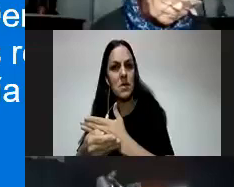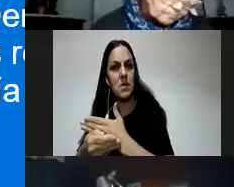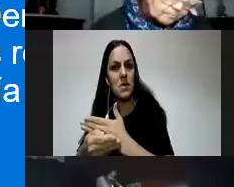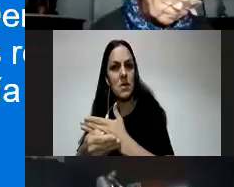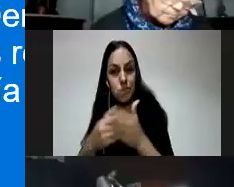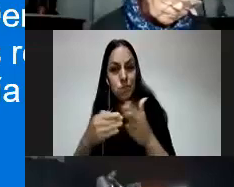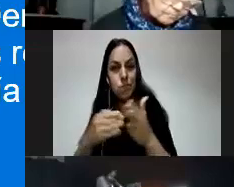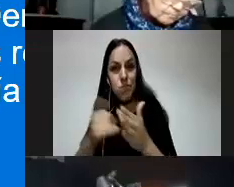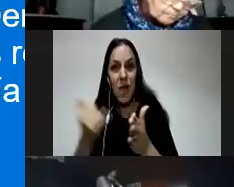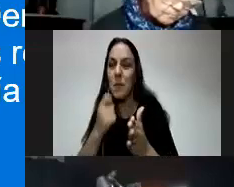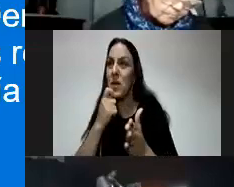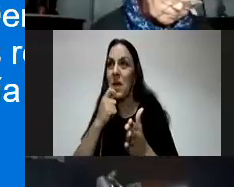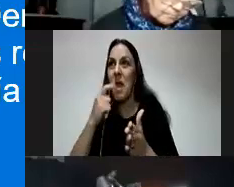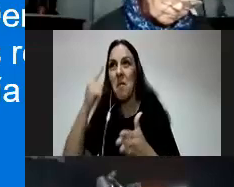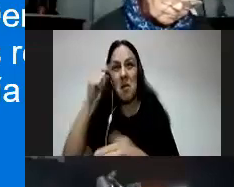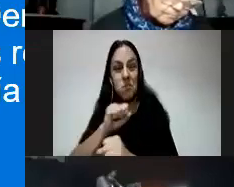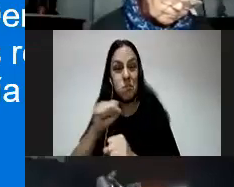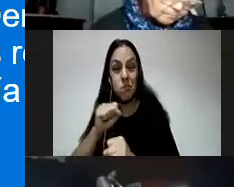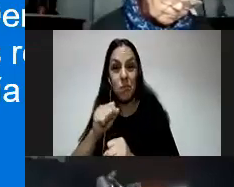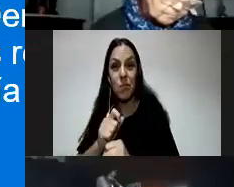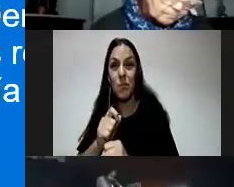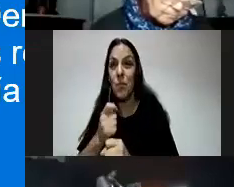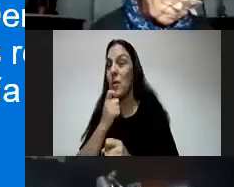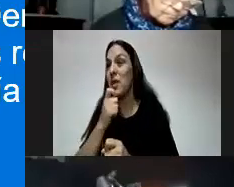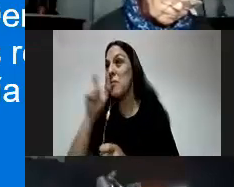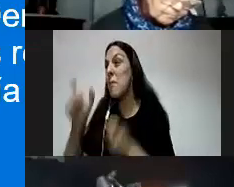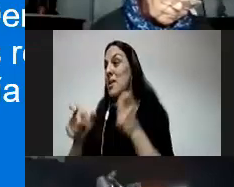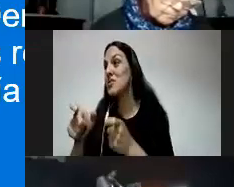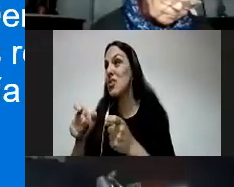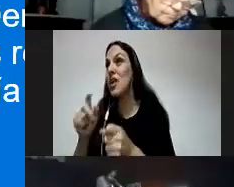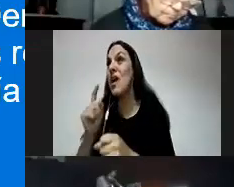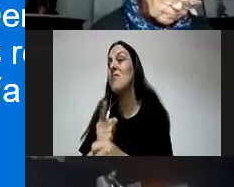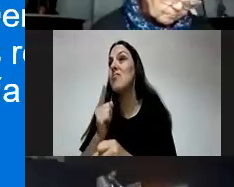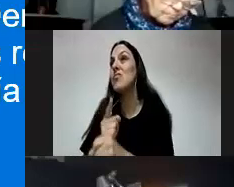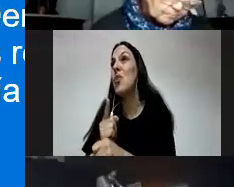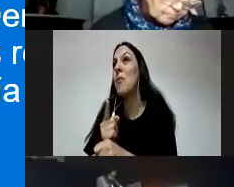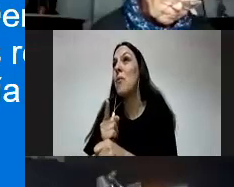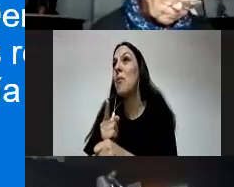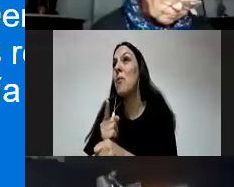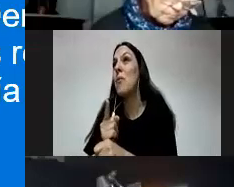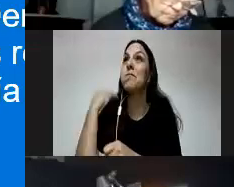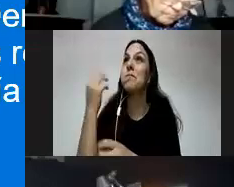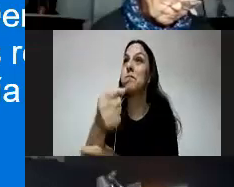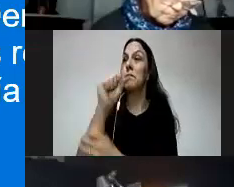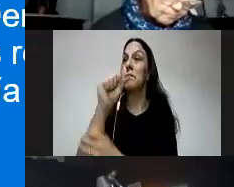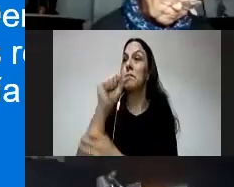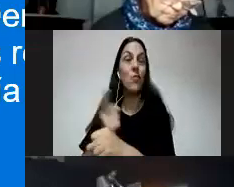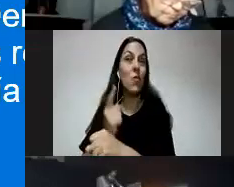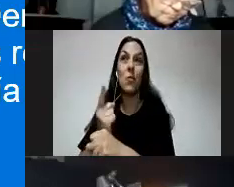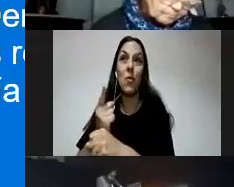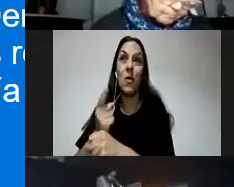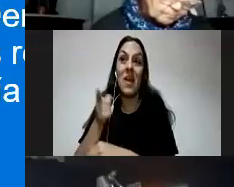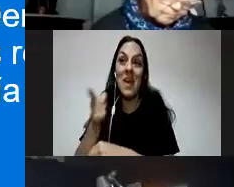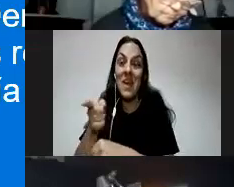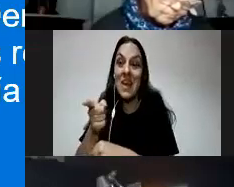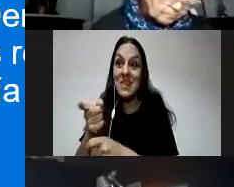cerebral, ya que muchas de ellas carecen de control de tronco o sostén cefálico. Esas personas requieren otro tipo